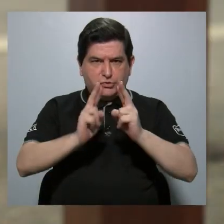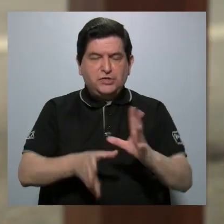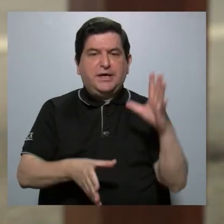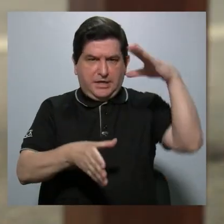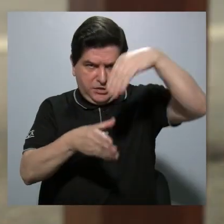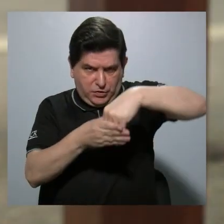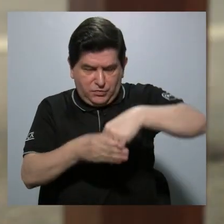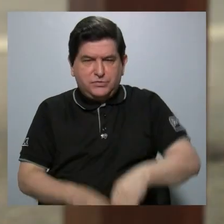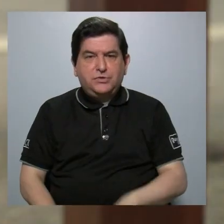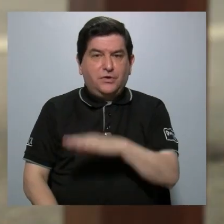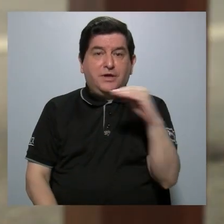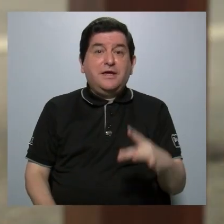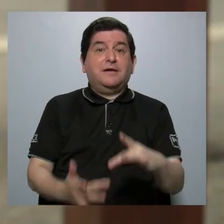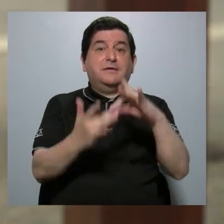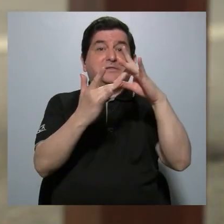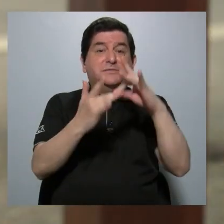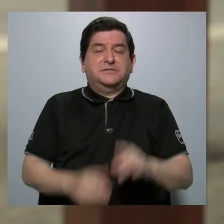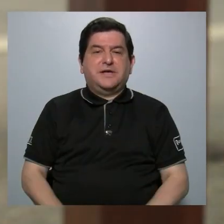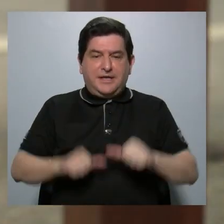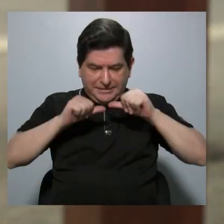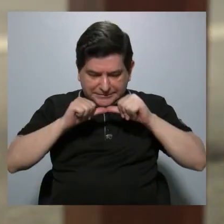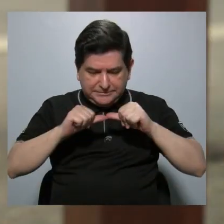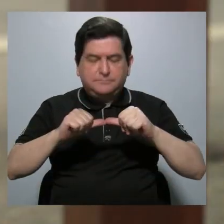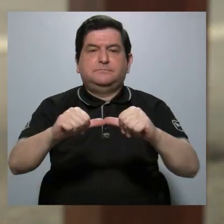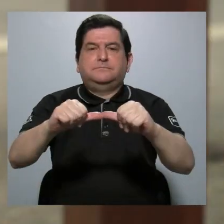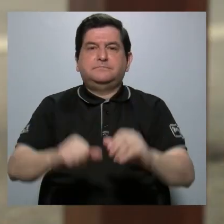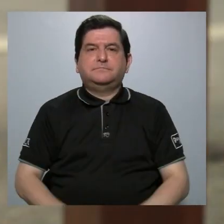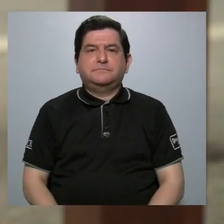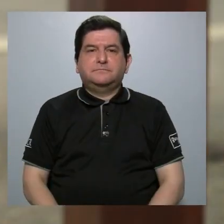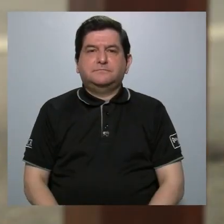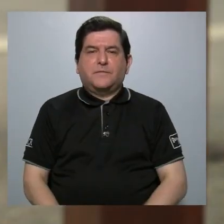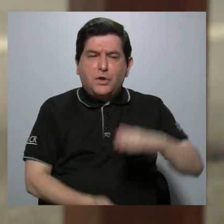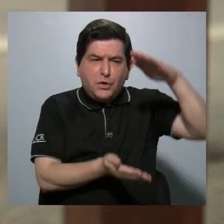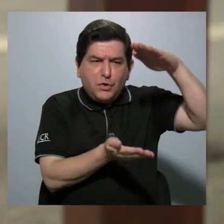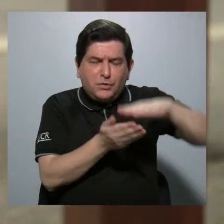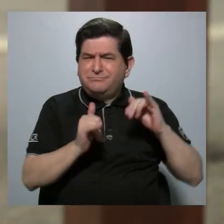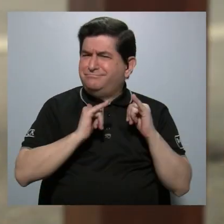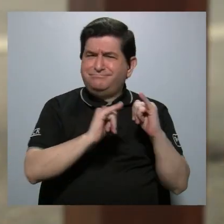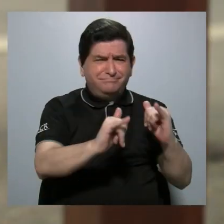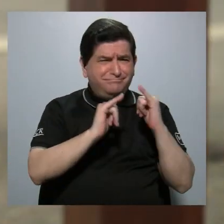todo sostenibles. Hay que reducir la desigualdad y hay que